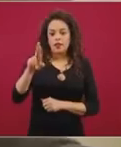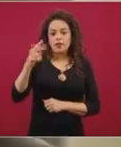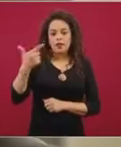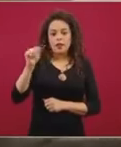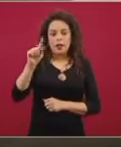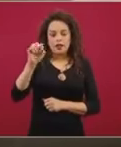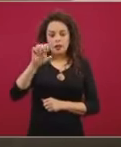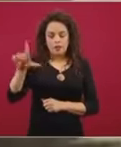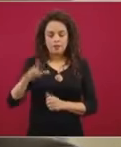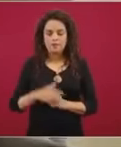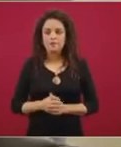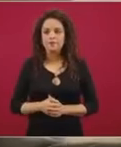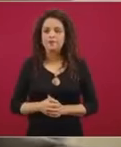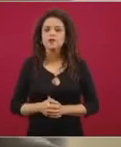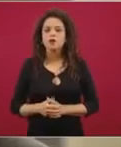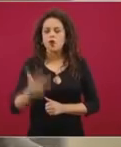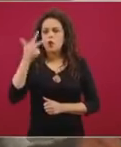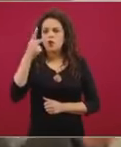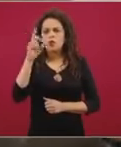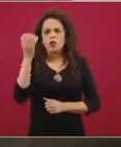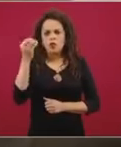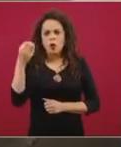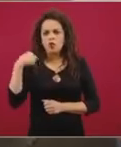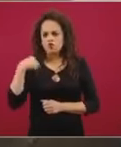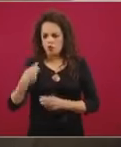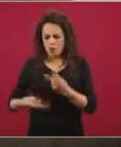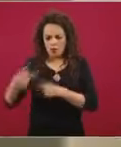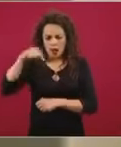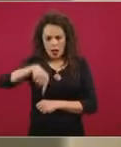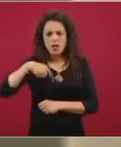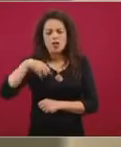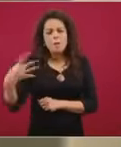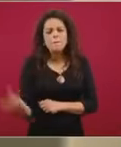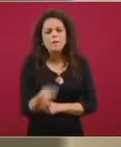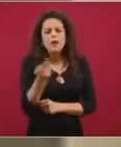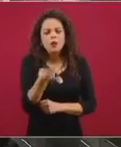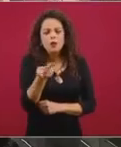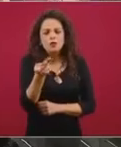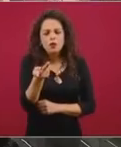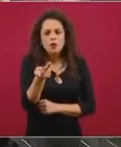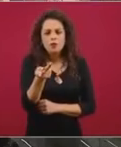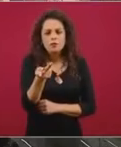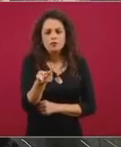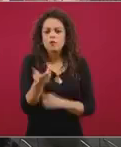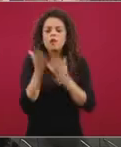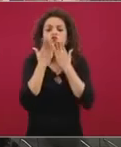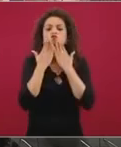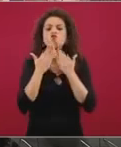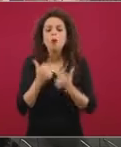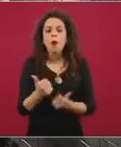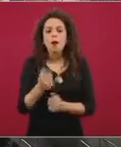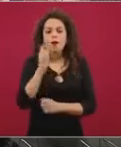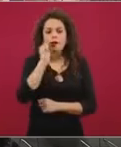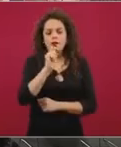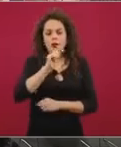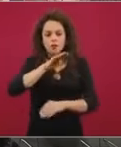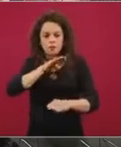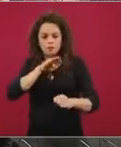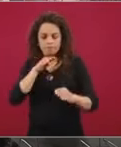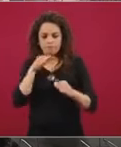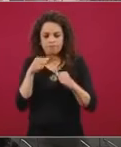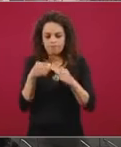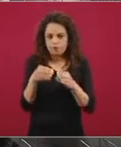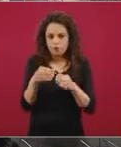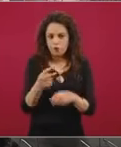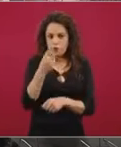Recapitulando, el 8 de octubre por aquí pregunté sobre, no había todavía un etiquetado frontal específicamente en 2 productos